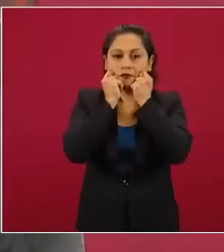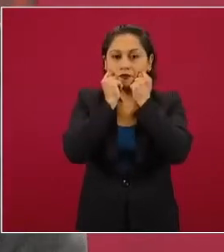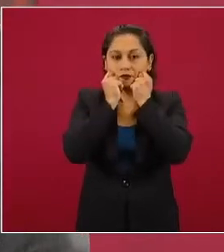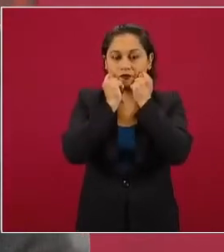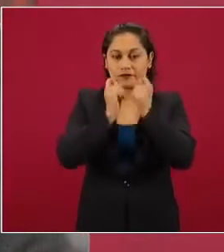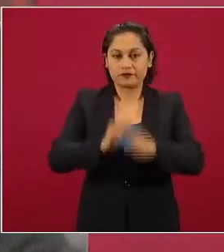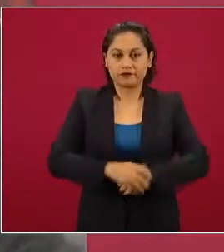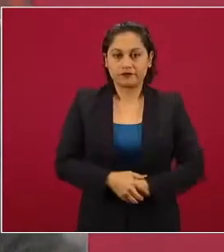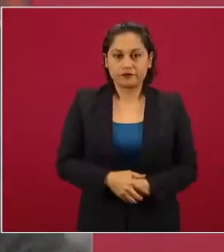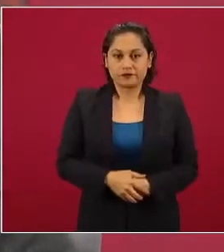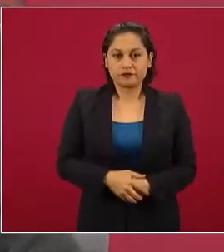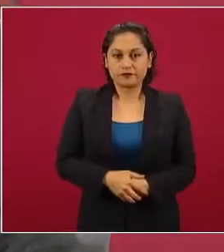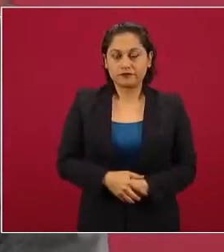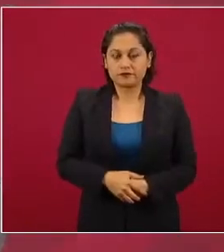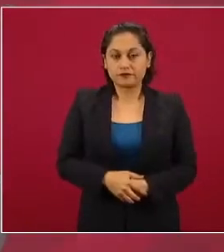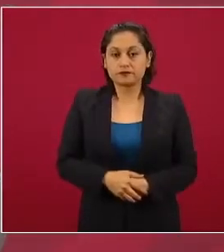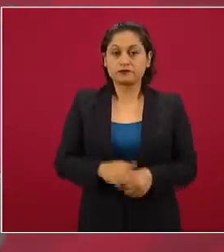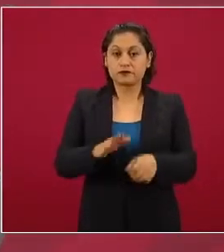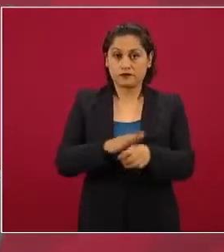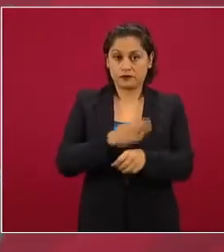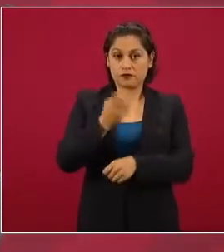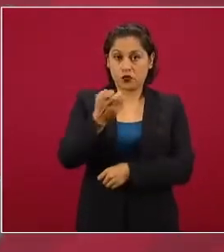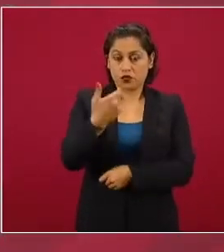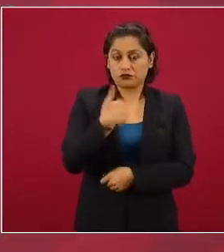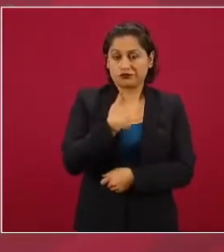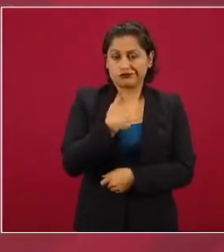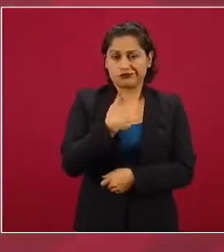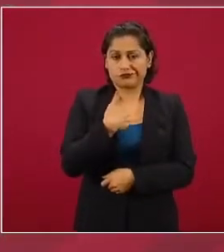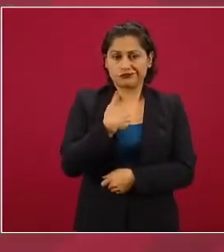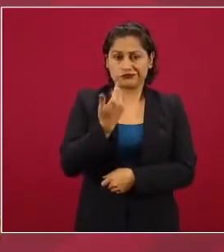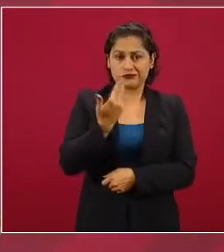Por eso les dije a los